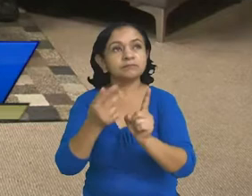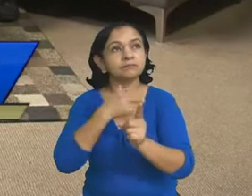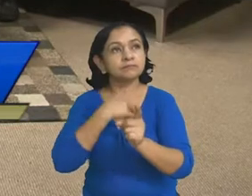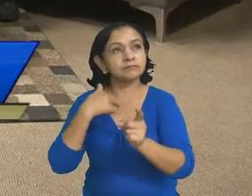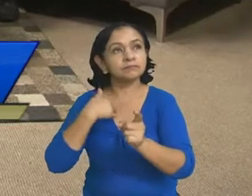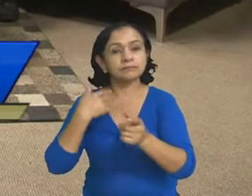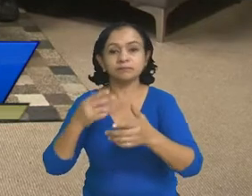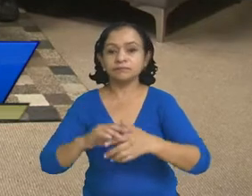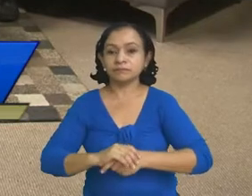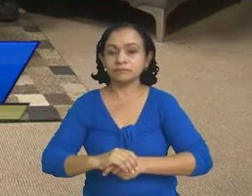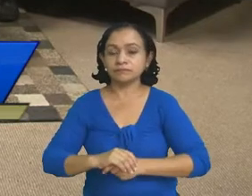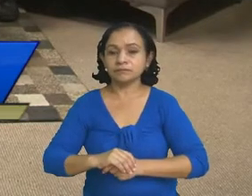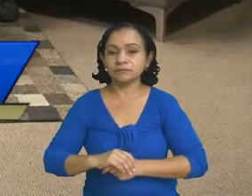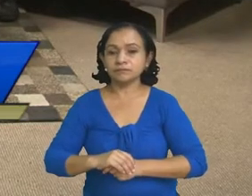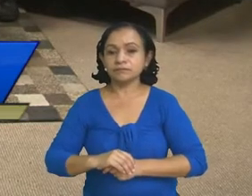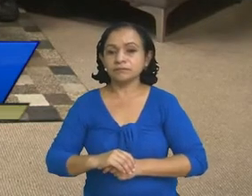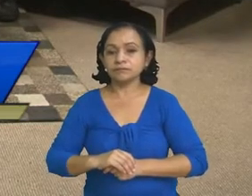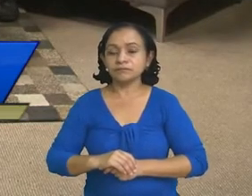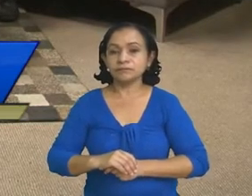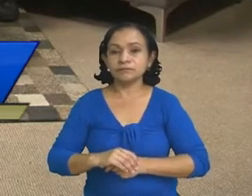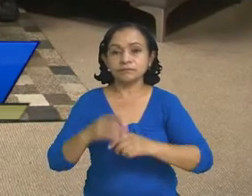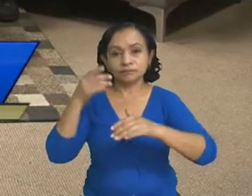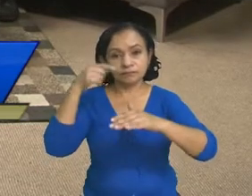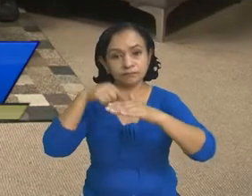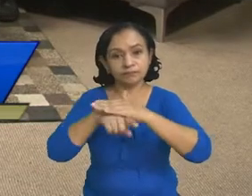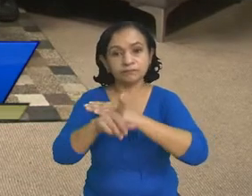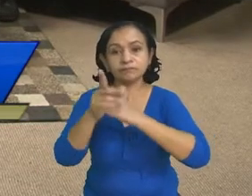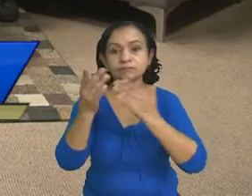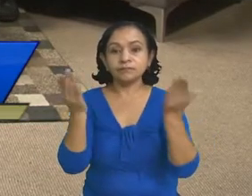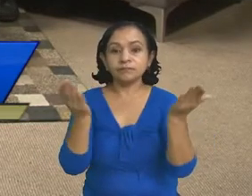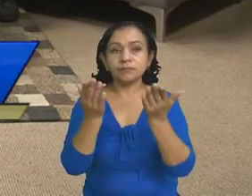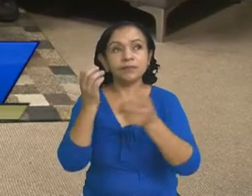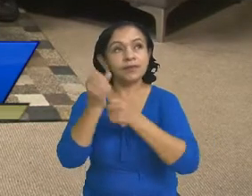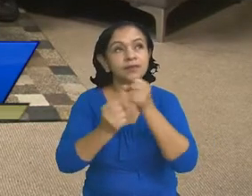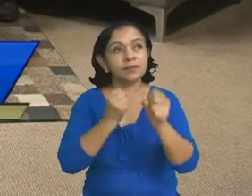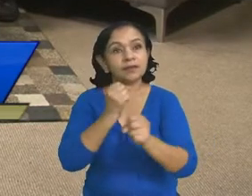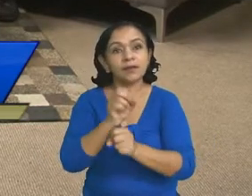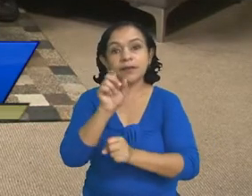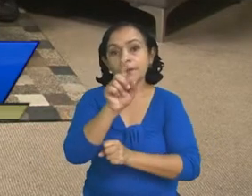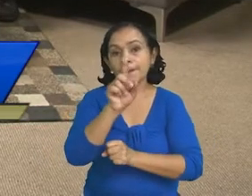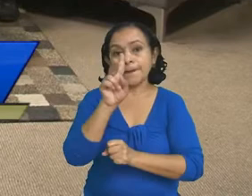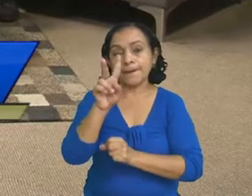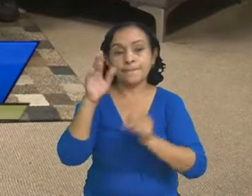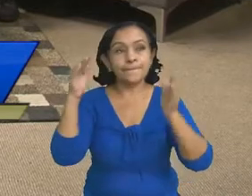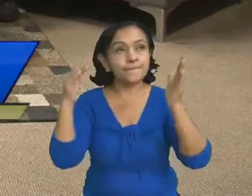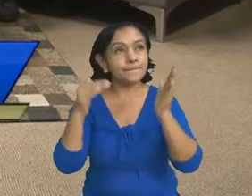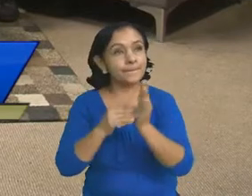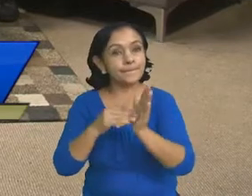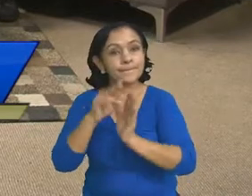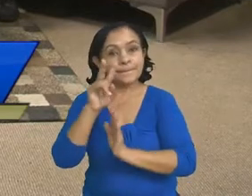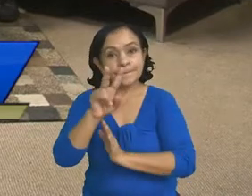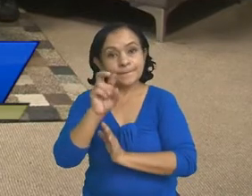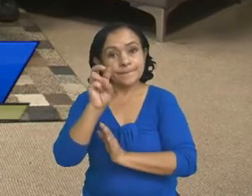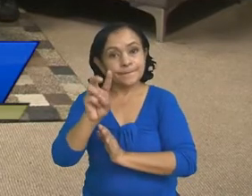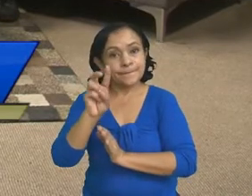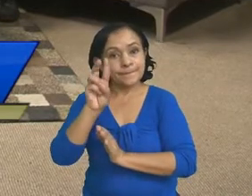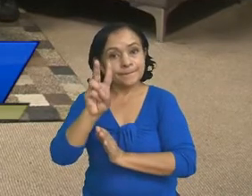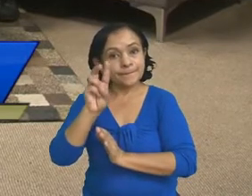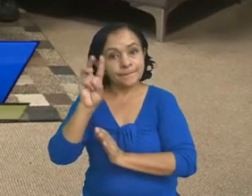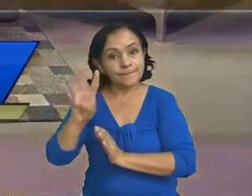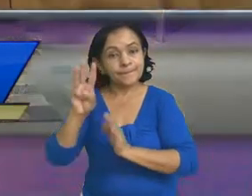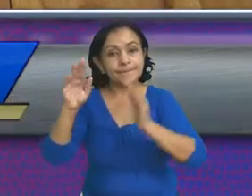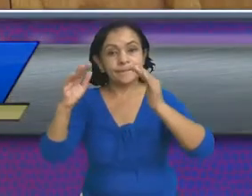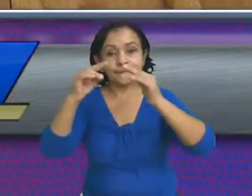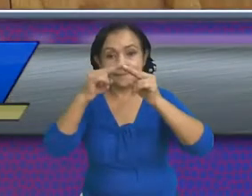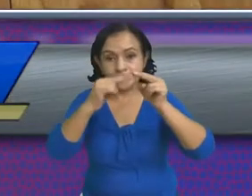pueblo. Sí, la meta de electrificación para este año eran 12.223 viviendas, de las cuales ya se han